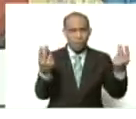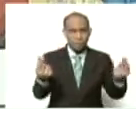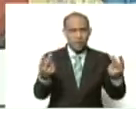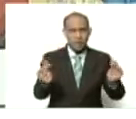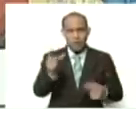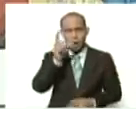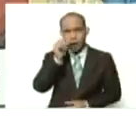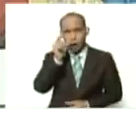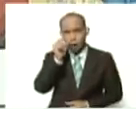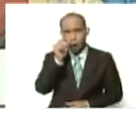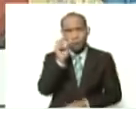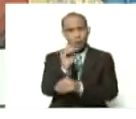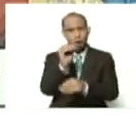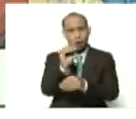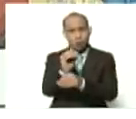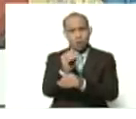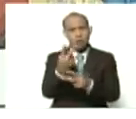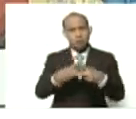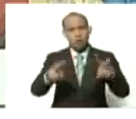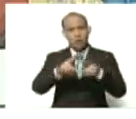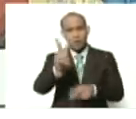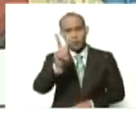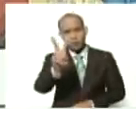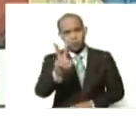Hombre precavido vale por dos, dice.